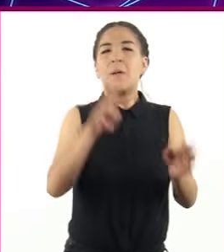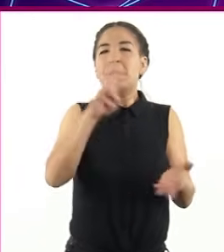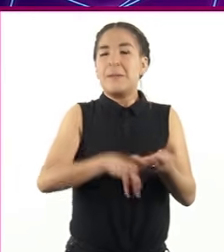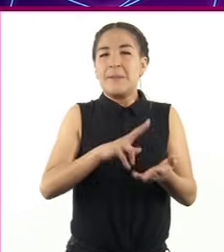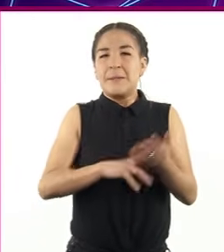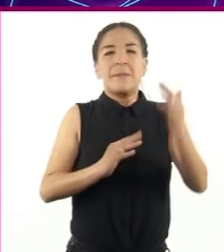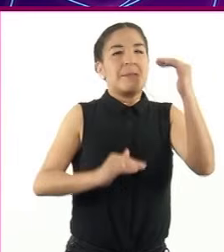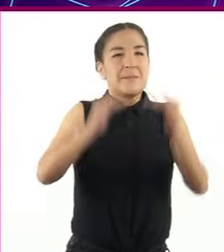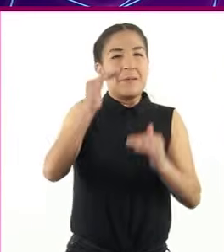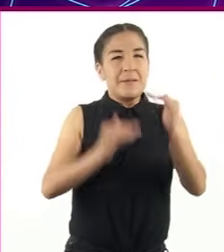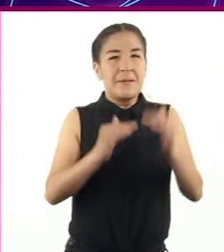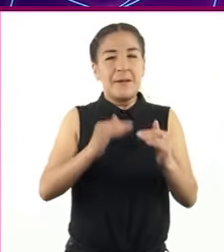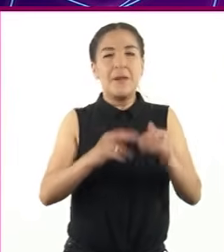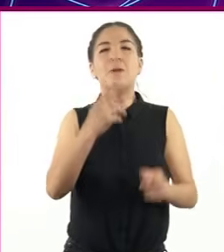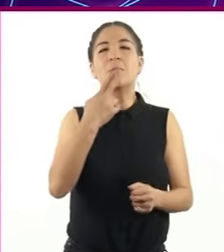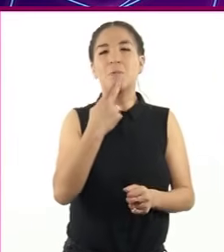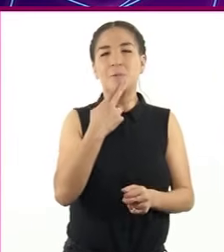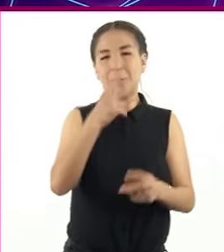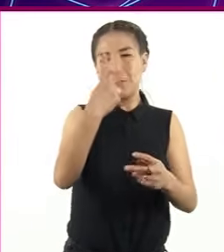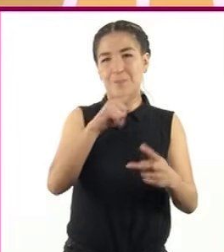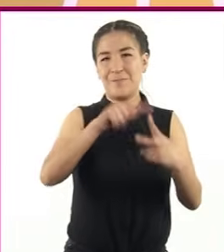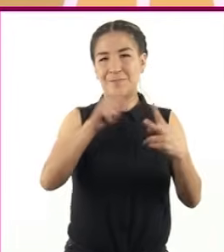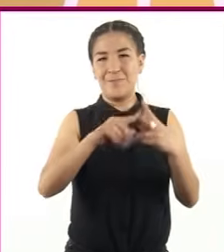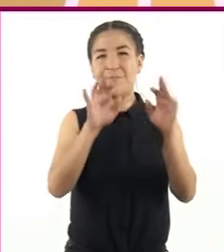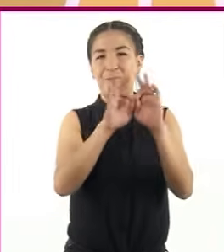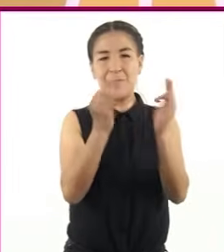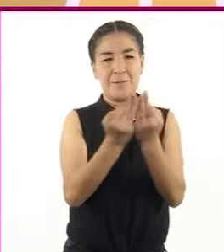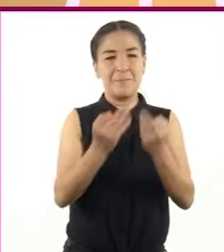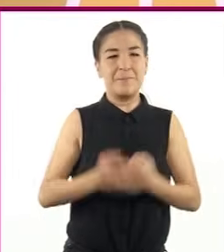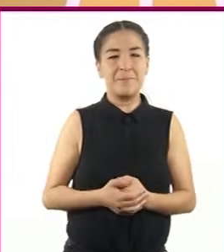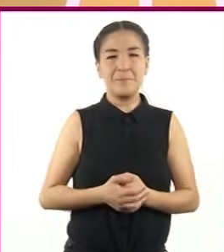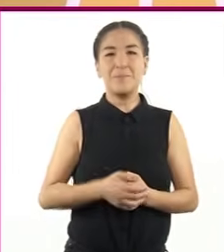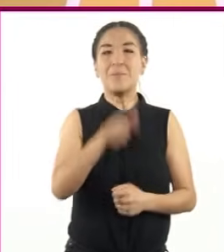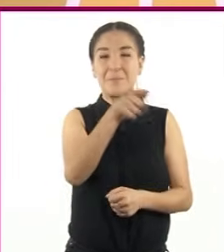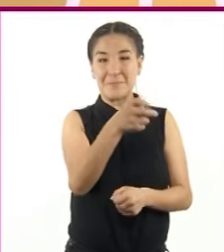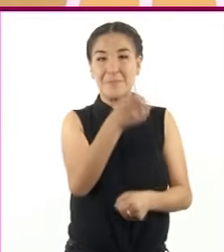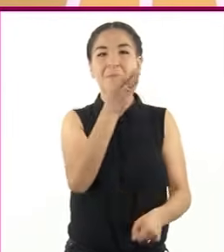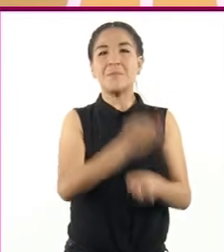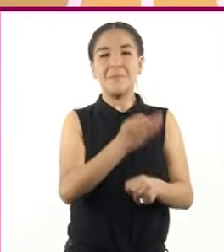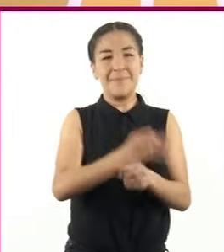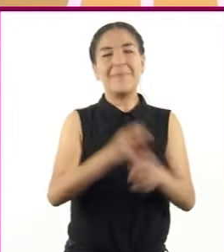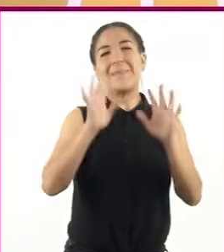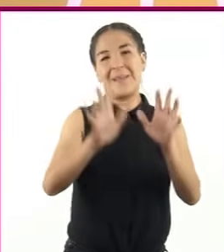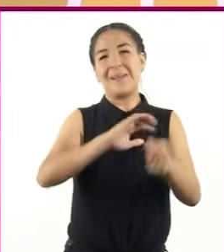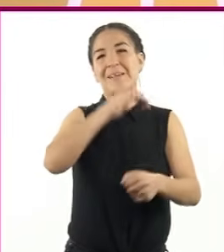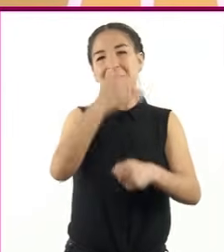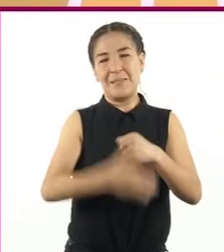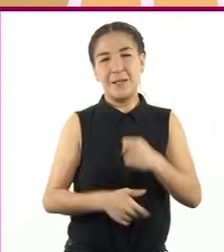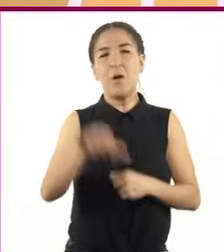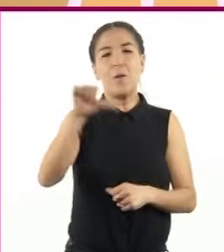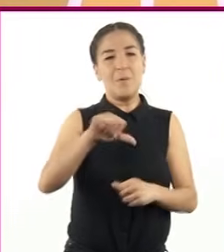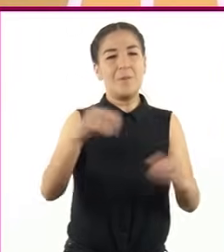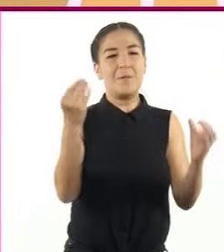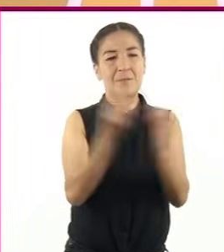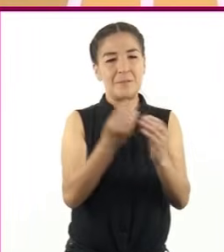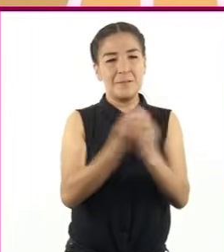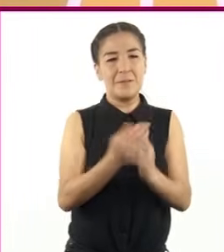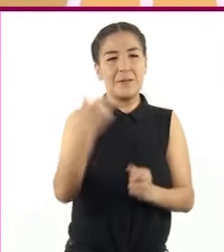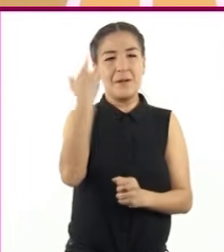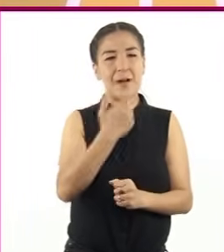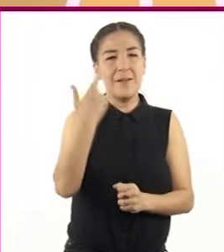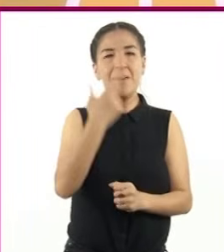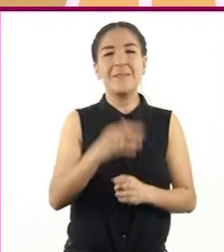son equivalentes utilizando los dos métodos. Vaya, con esto hemos terminado. En esta sesión